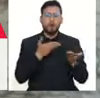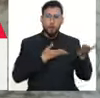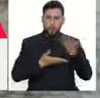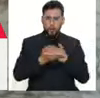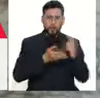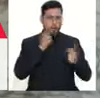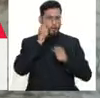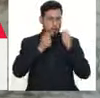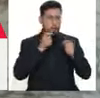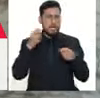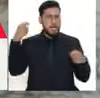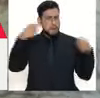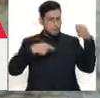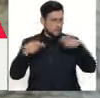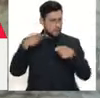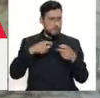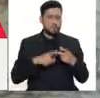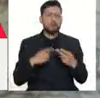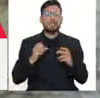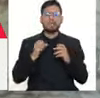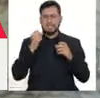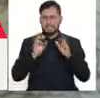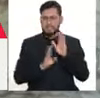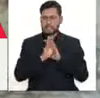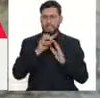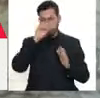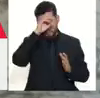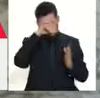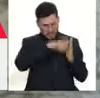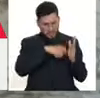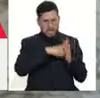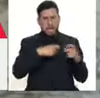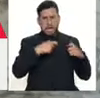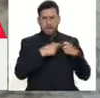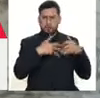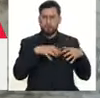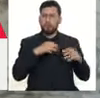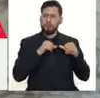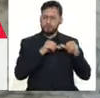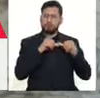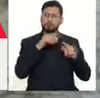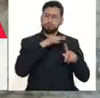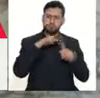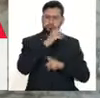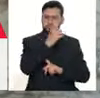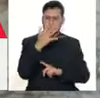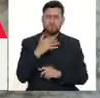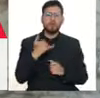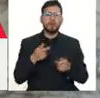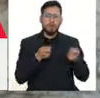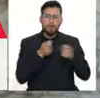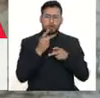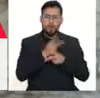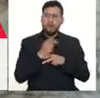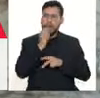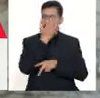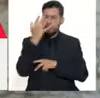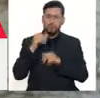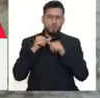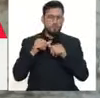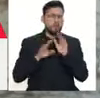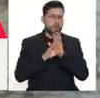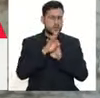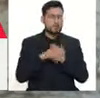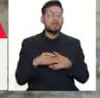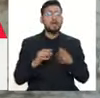comercio, turismo e inversiones, desarrollo minero y energético sostenible, gestión ambiental y desarrollo sostenible, desarrollo